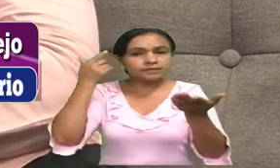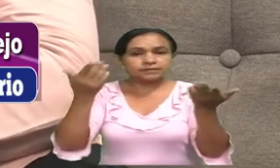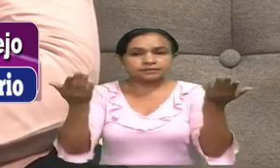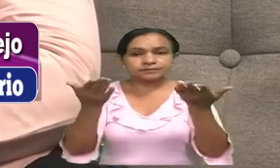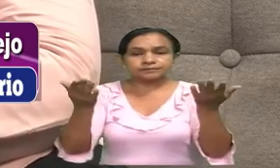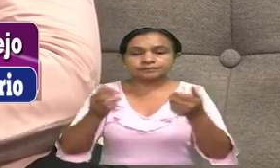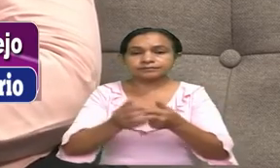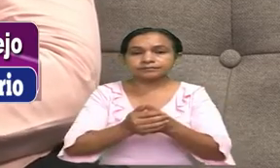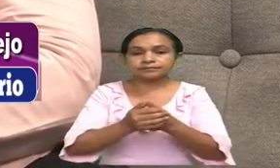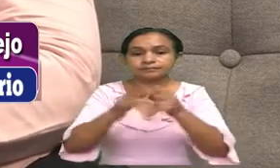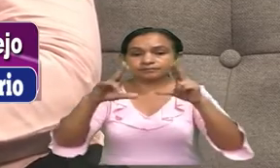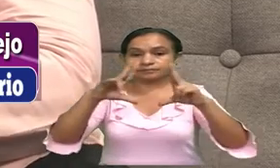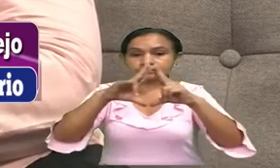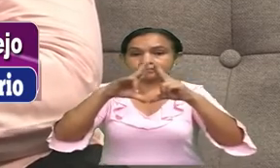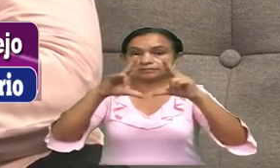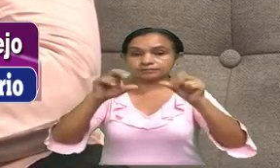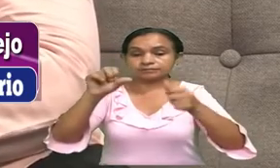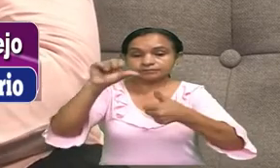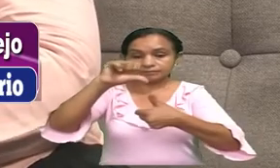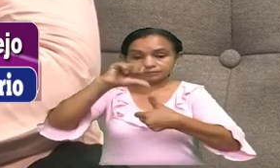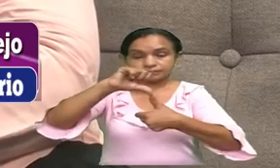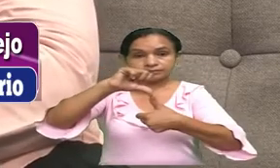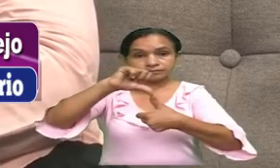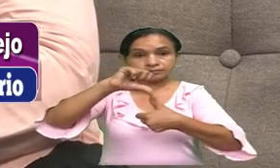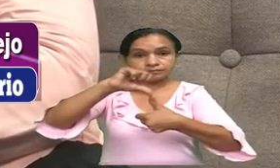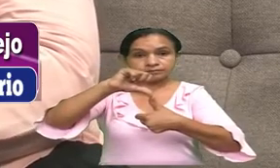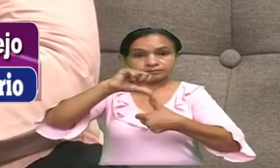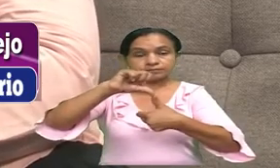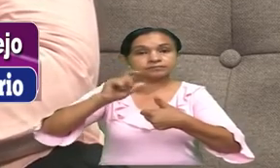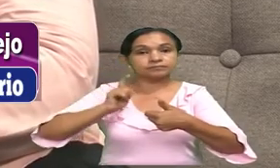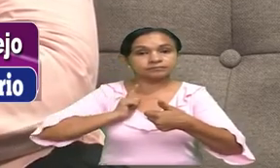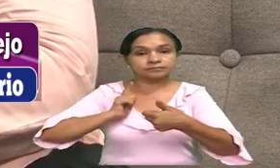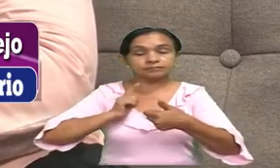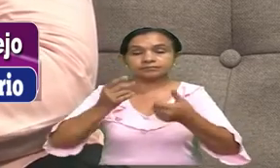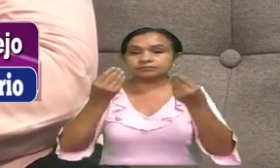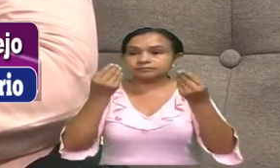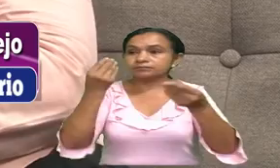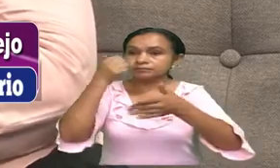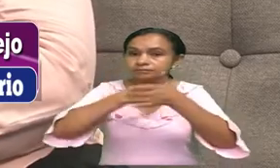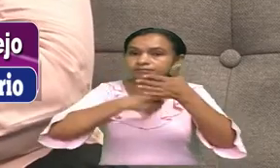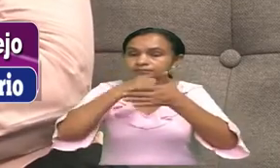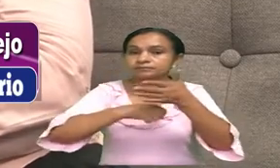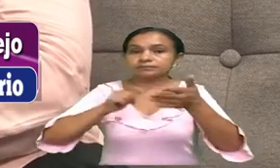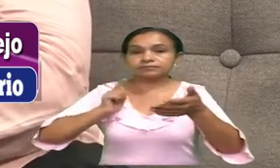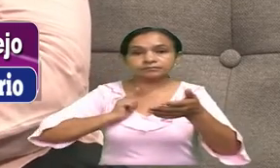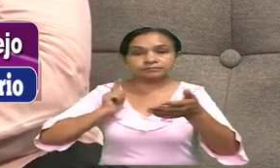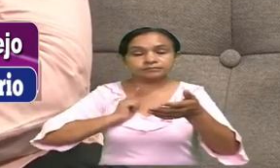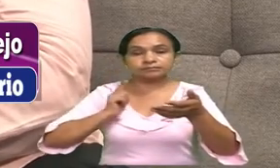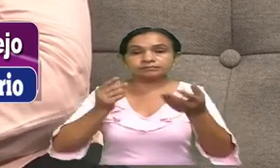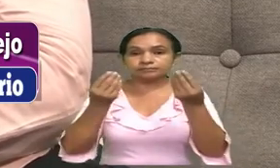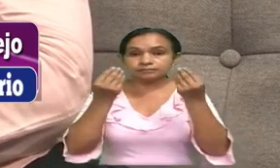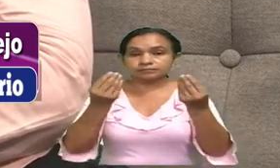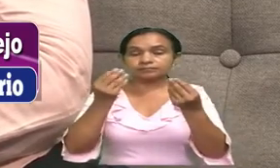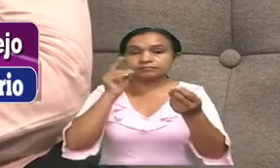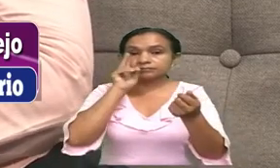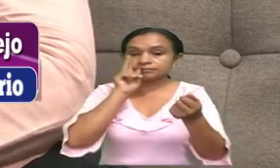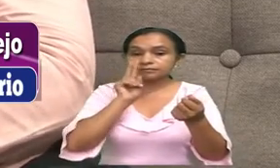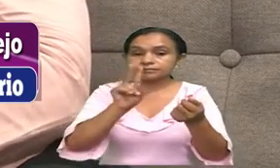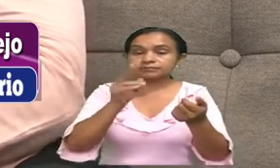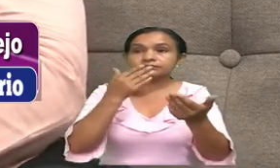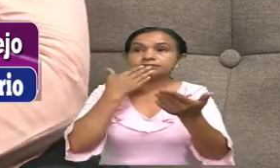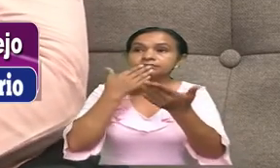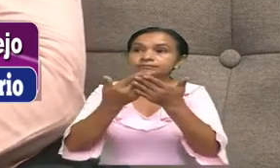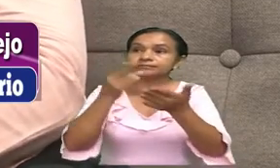nosotros como nicaragüenses y como centroamericanos tenemos grandes desafíos. Tenemos que vernos, agradecemos